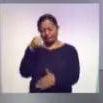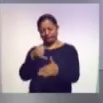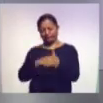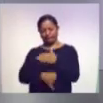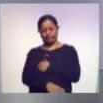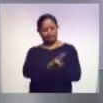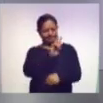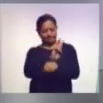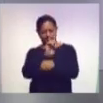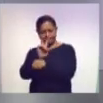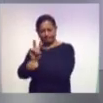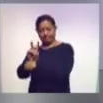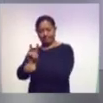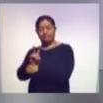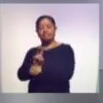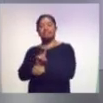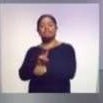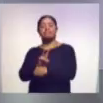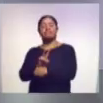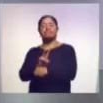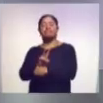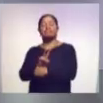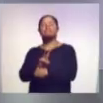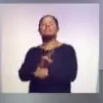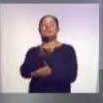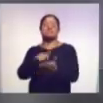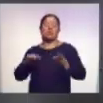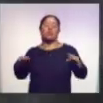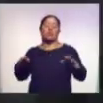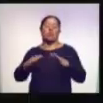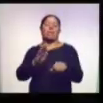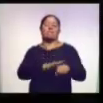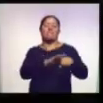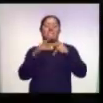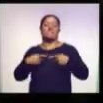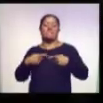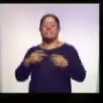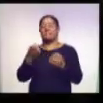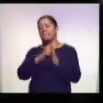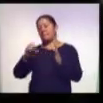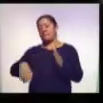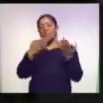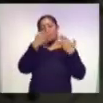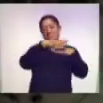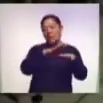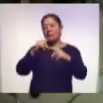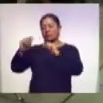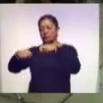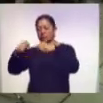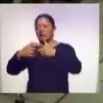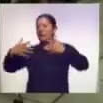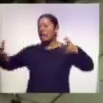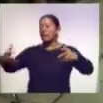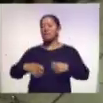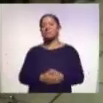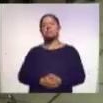puntos con mayor afluencia como bancos y centros comerciales. Por las fiestas de fin de año, el Centro Estatal de